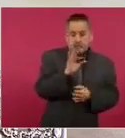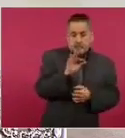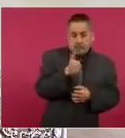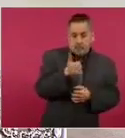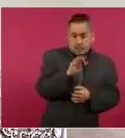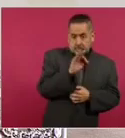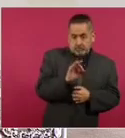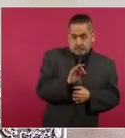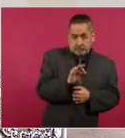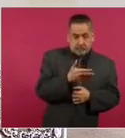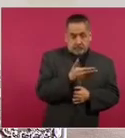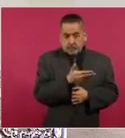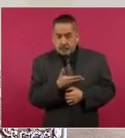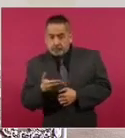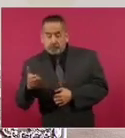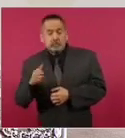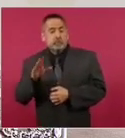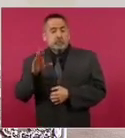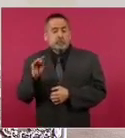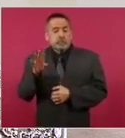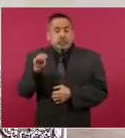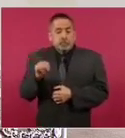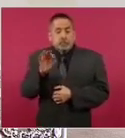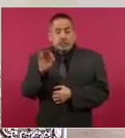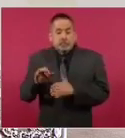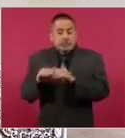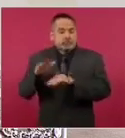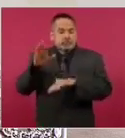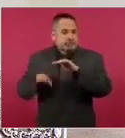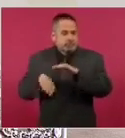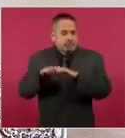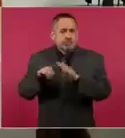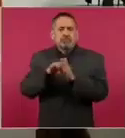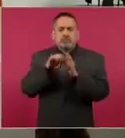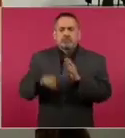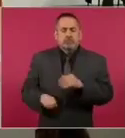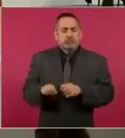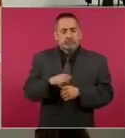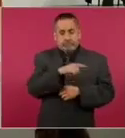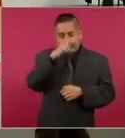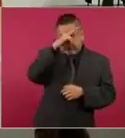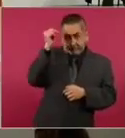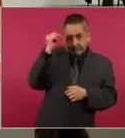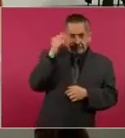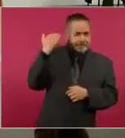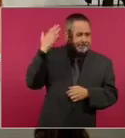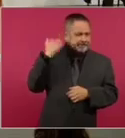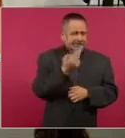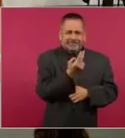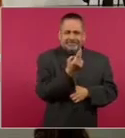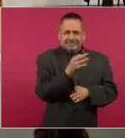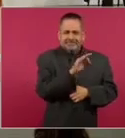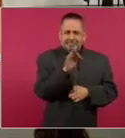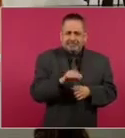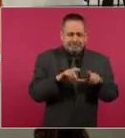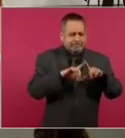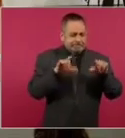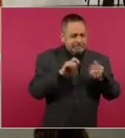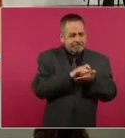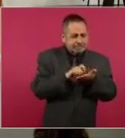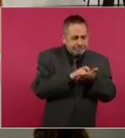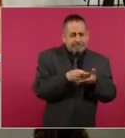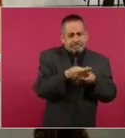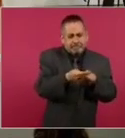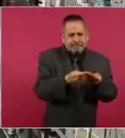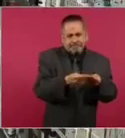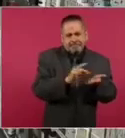allá arriba del 91%. Y hay estados como Nayarit que pasaron del 25% de las claves